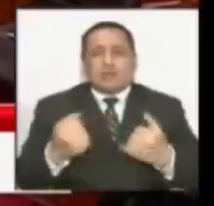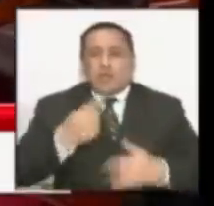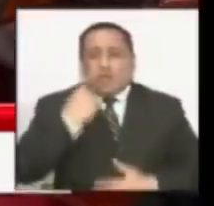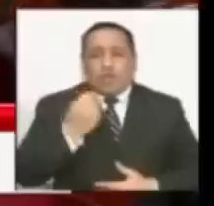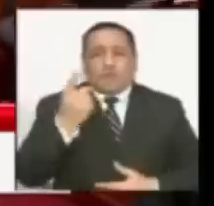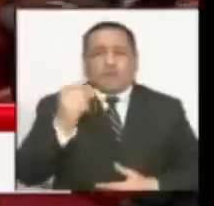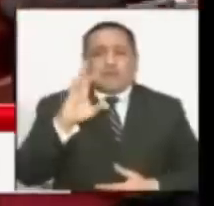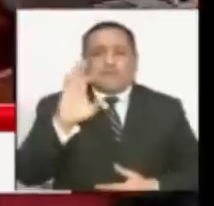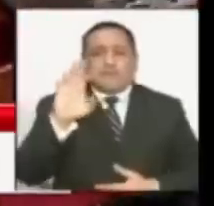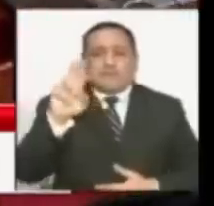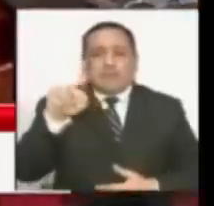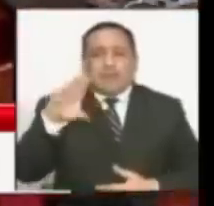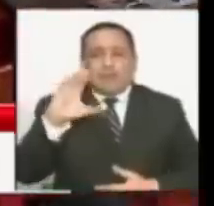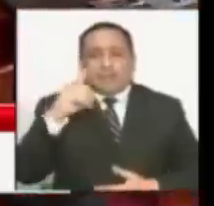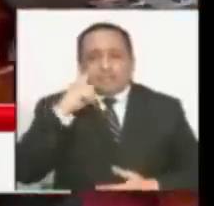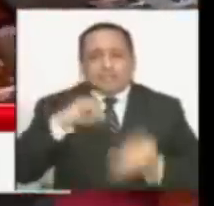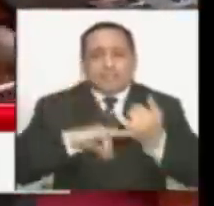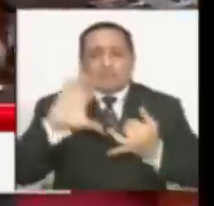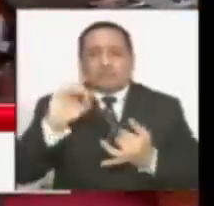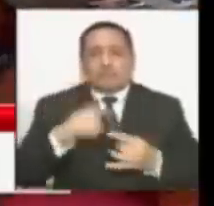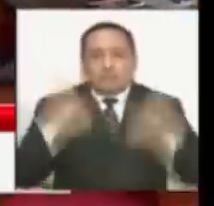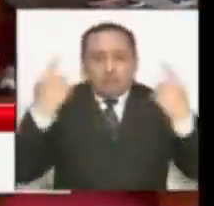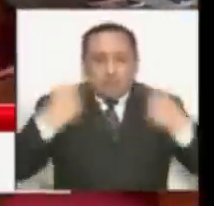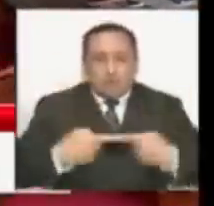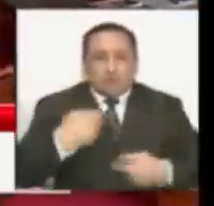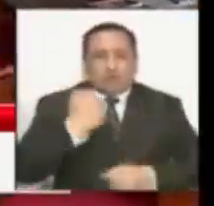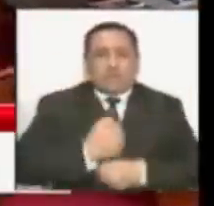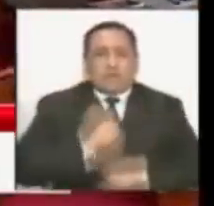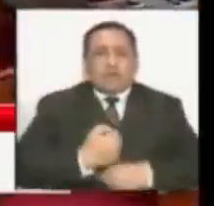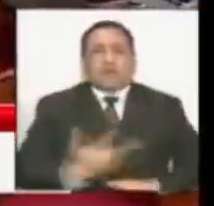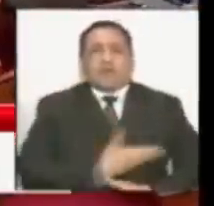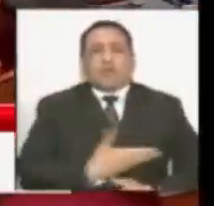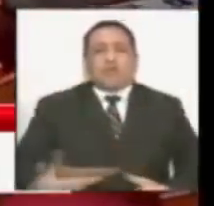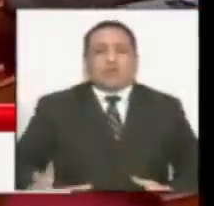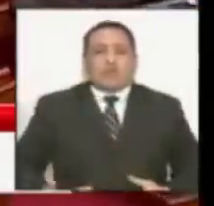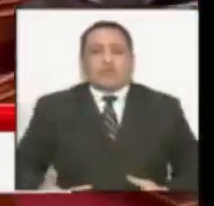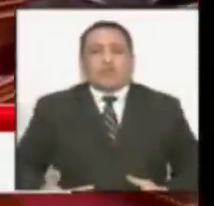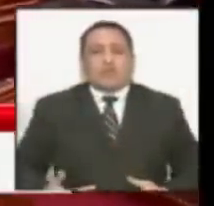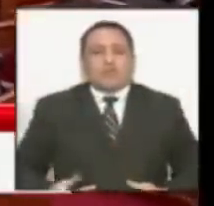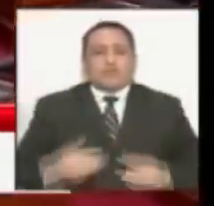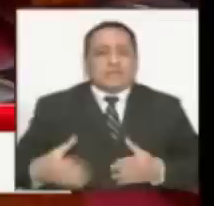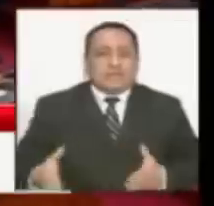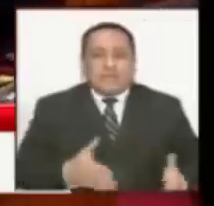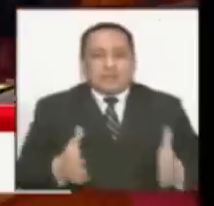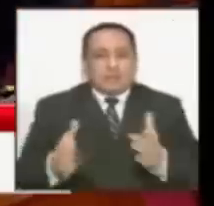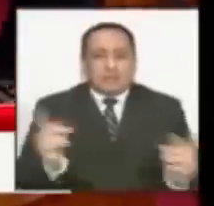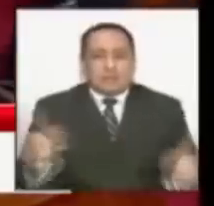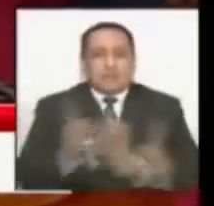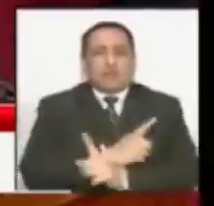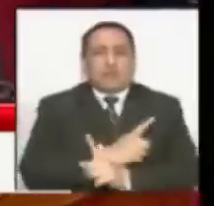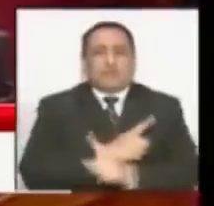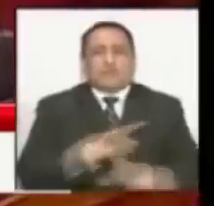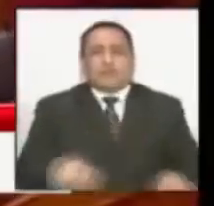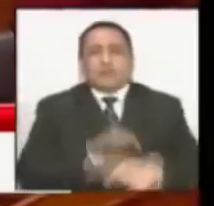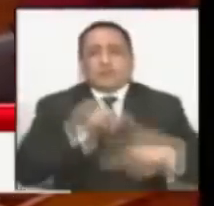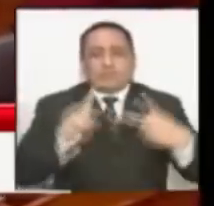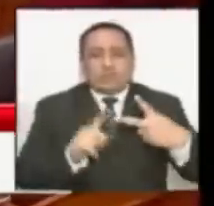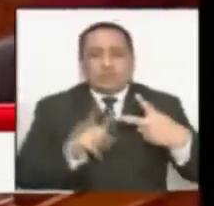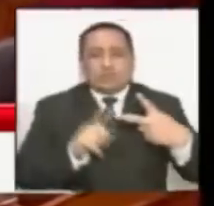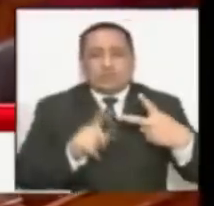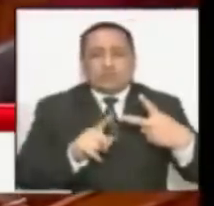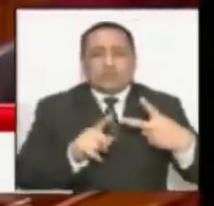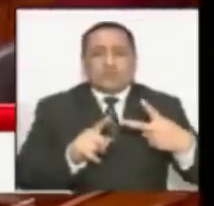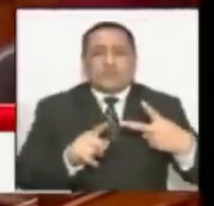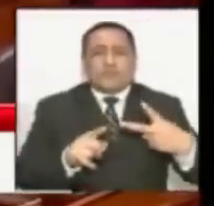de el presidente Sagasti. Algo que también mencionó cuando hizo la juramentación